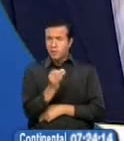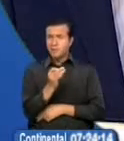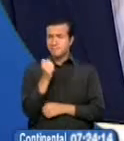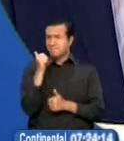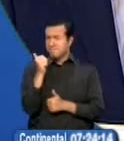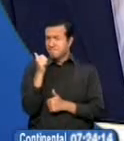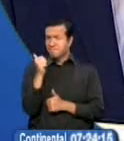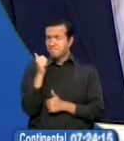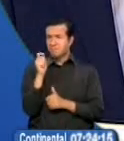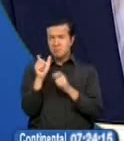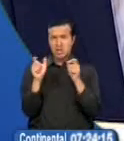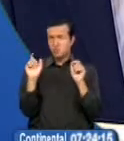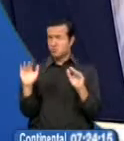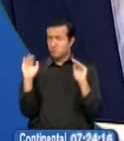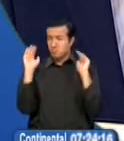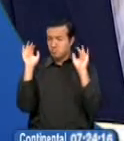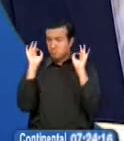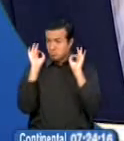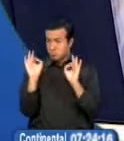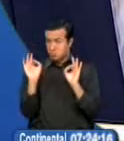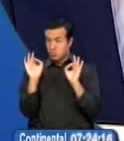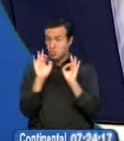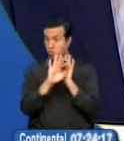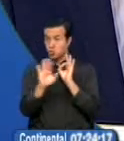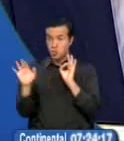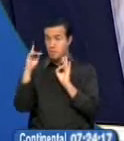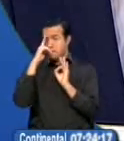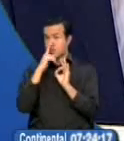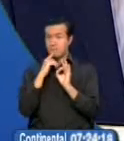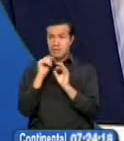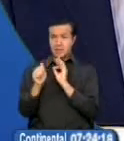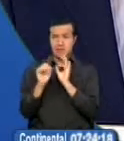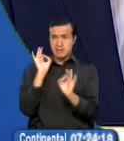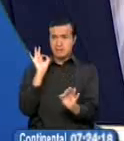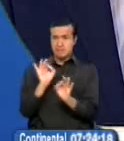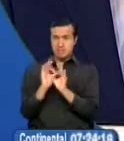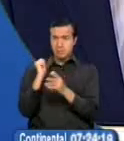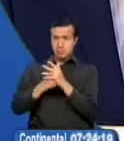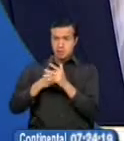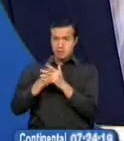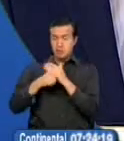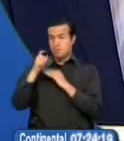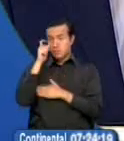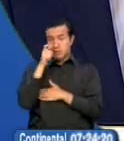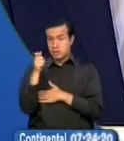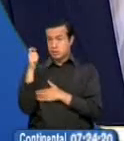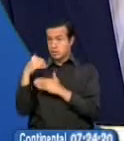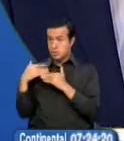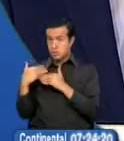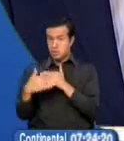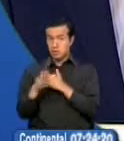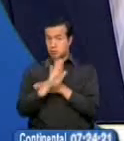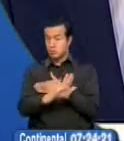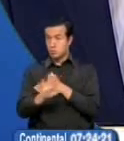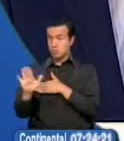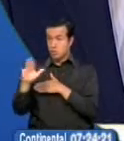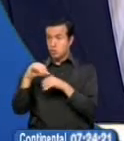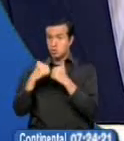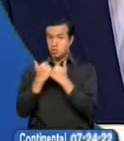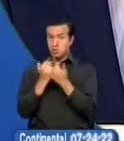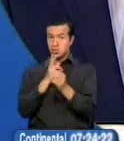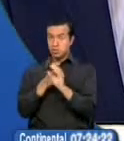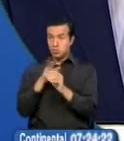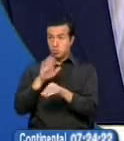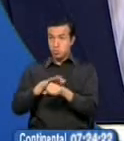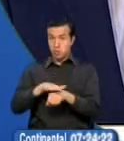mejores ciudadanos que con idoneidad puedan responder ese reto de fiscalizar y legislar los que vayan a la Asamblea. Y no es